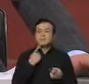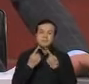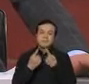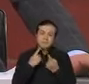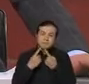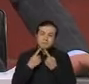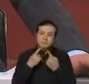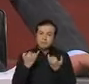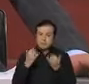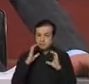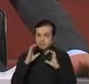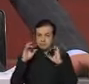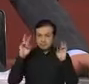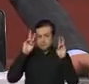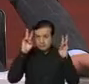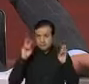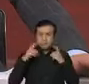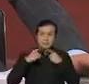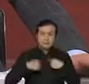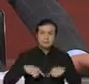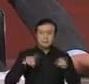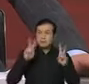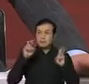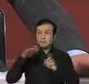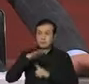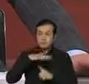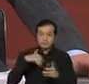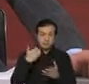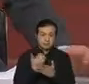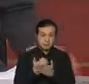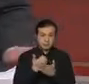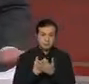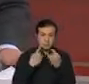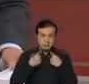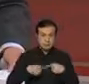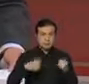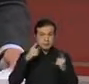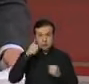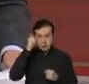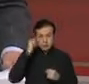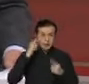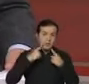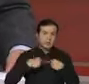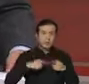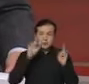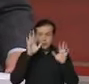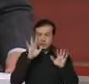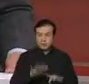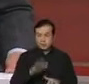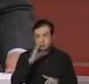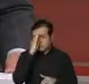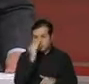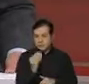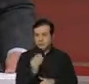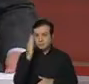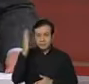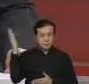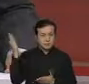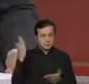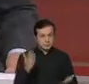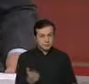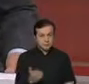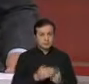en estos minutos sobre el anuncio en materia económica dado a conocer el día de ayer. Secretario, buenos días, bienvenido a este